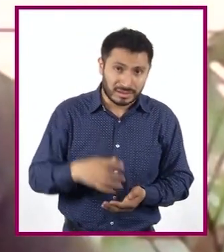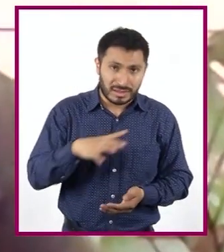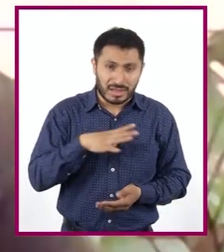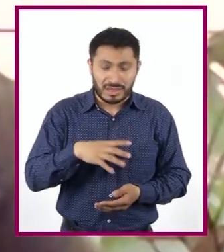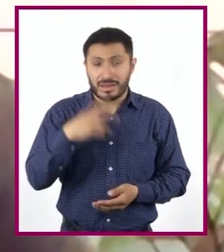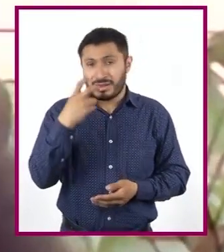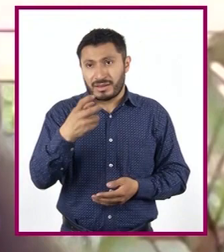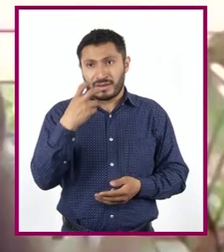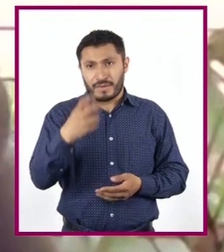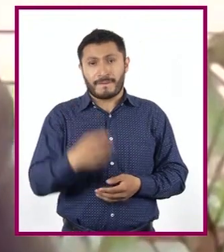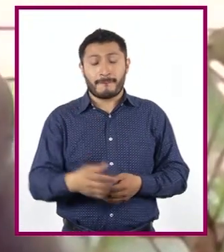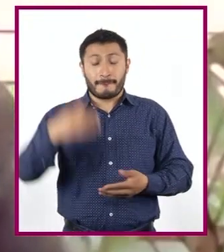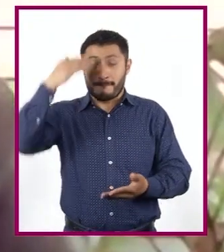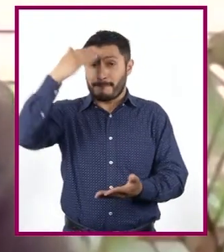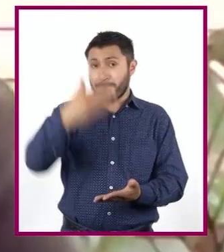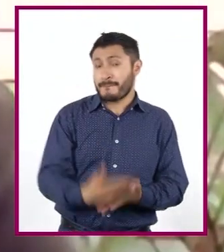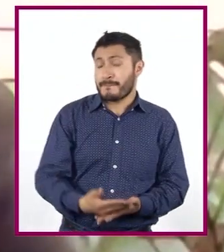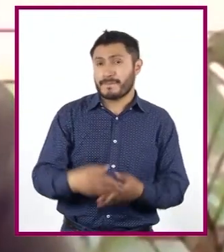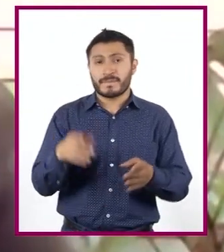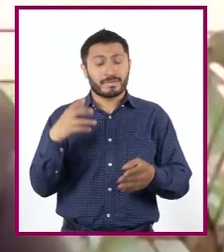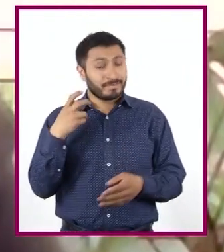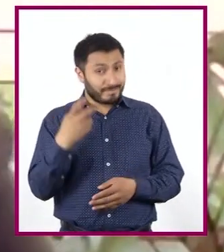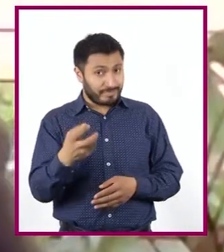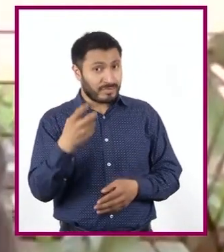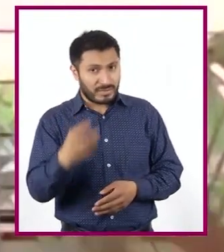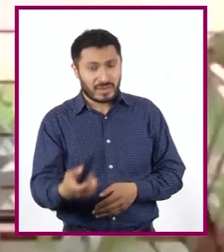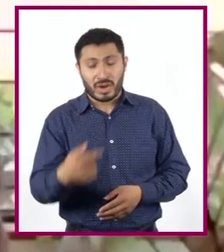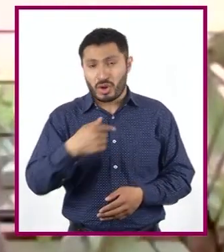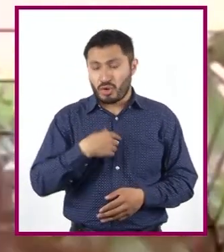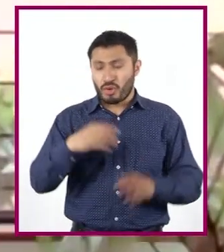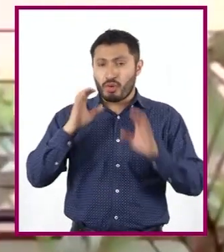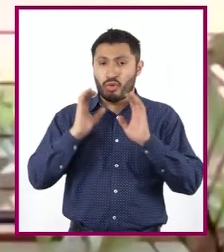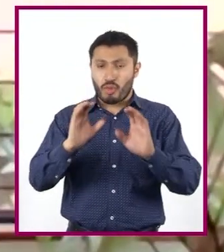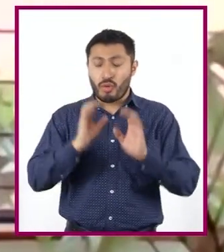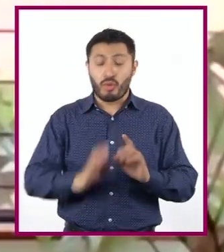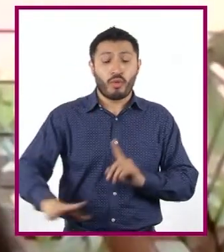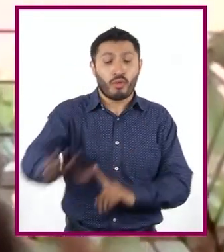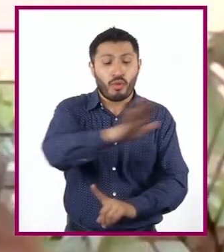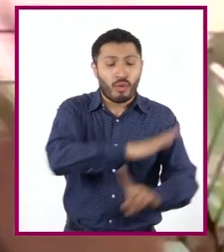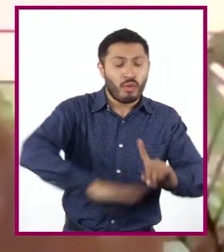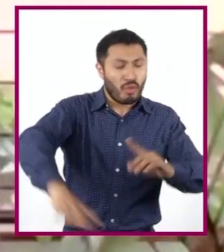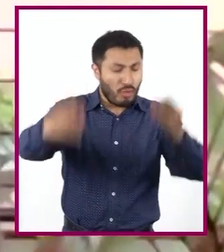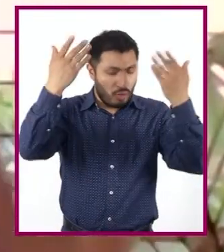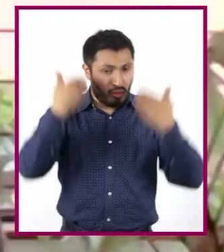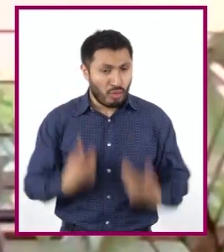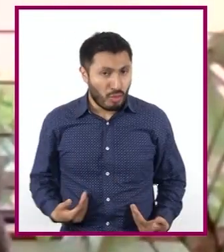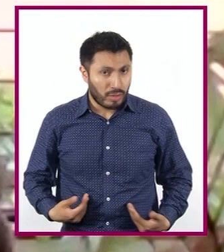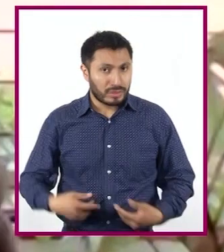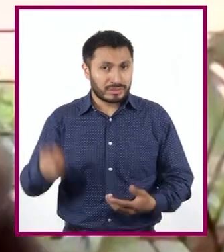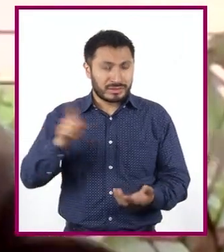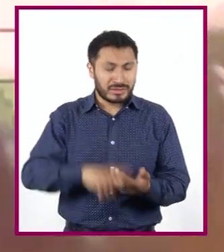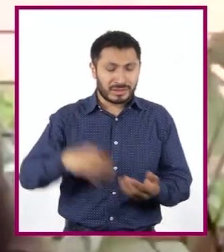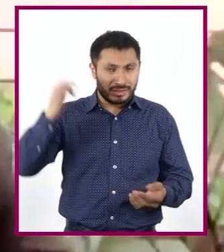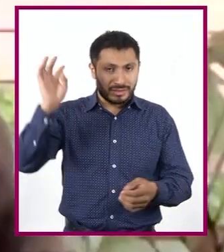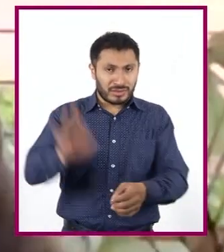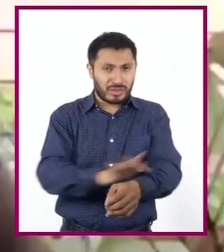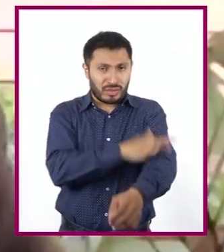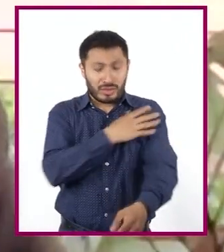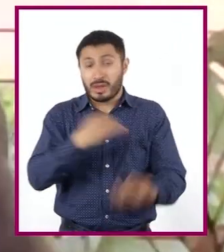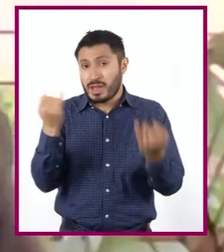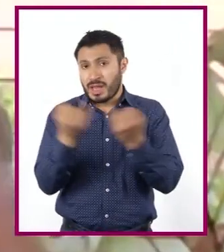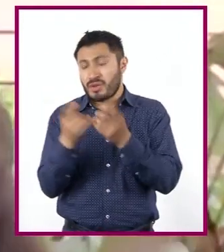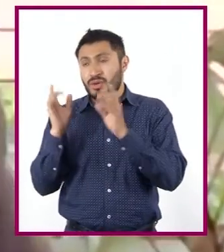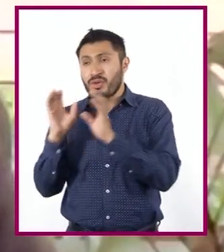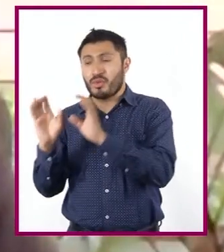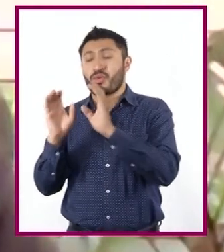de las leyendas de la Europa, pues también medieval, tiene pues casi todo lo que podemos explicar, lo podemos explicar a partir